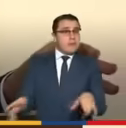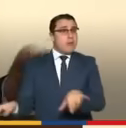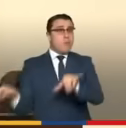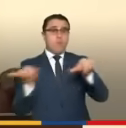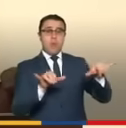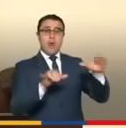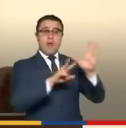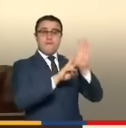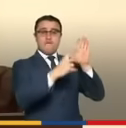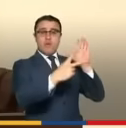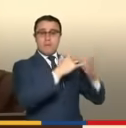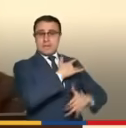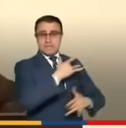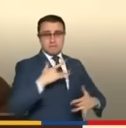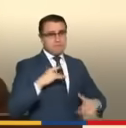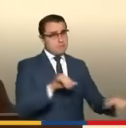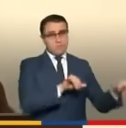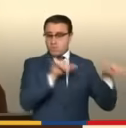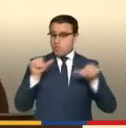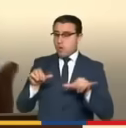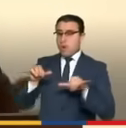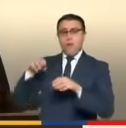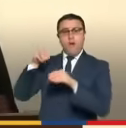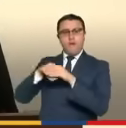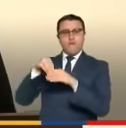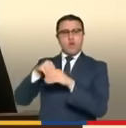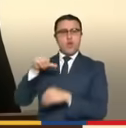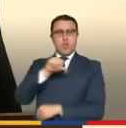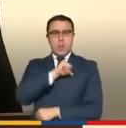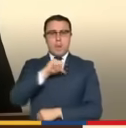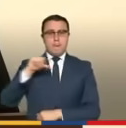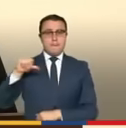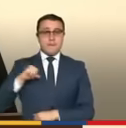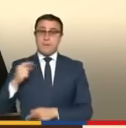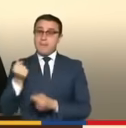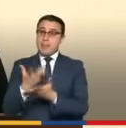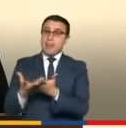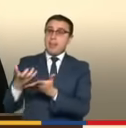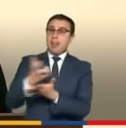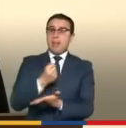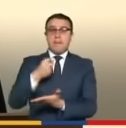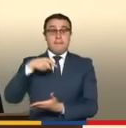salud, los fondos privados empiezan a perder utilidad.